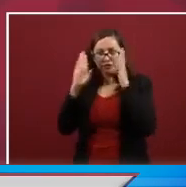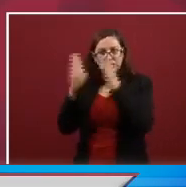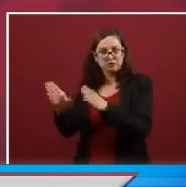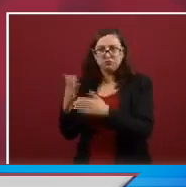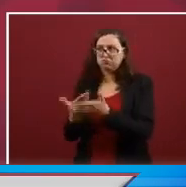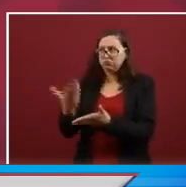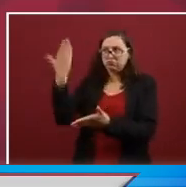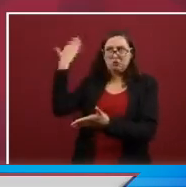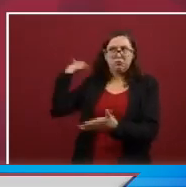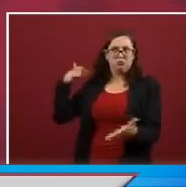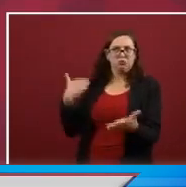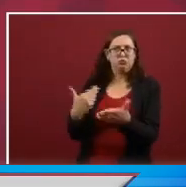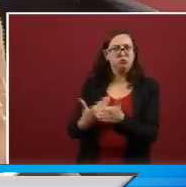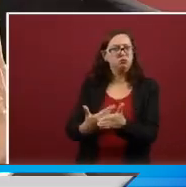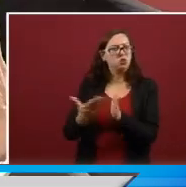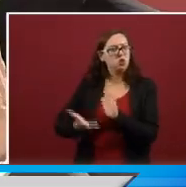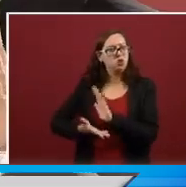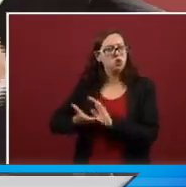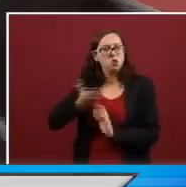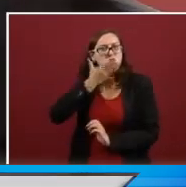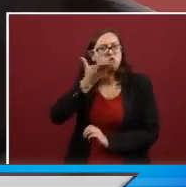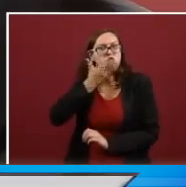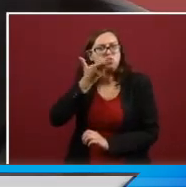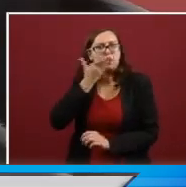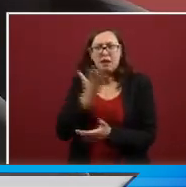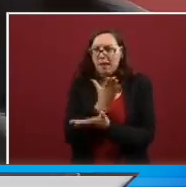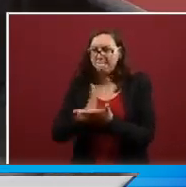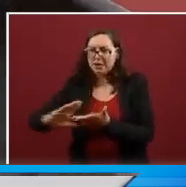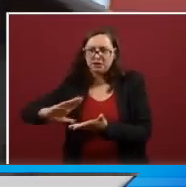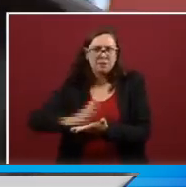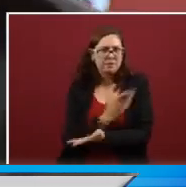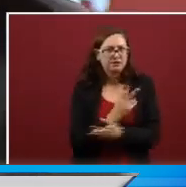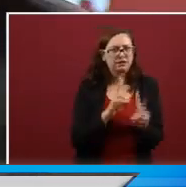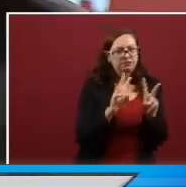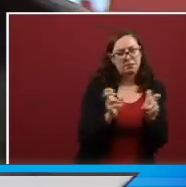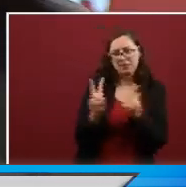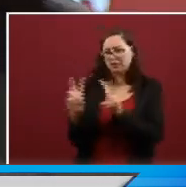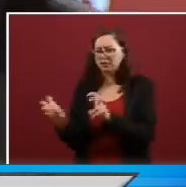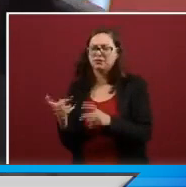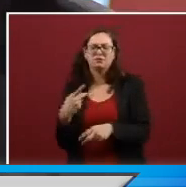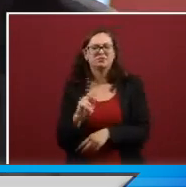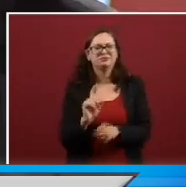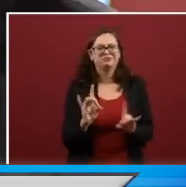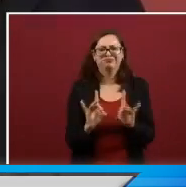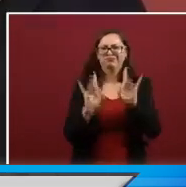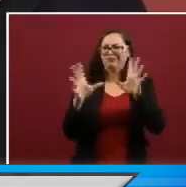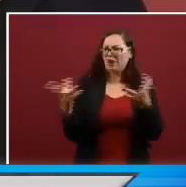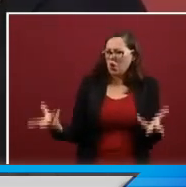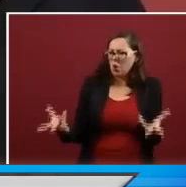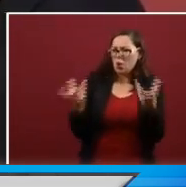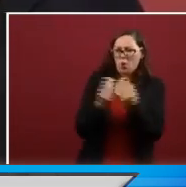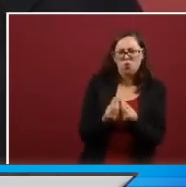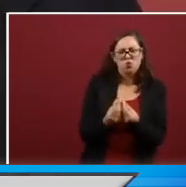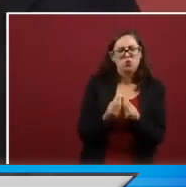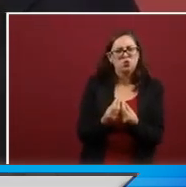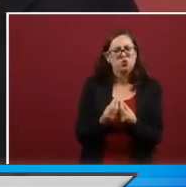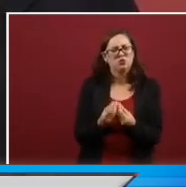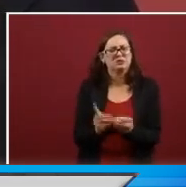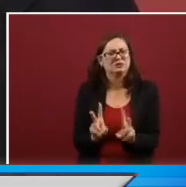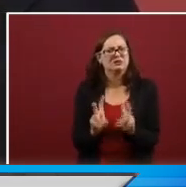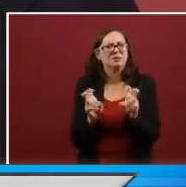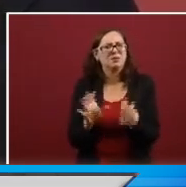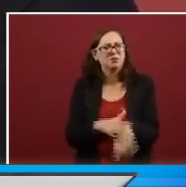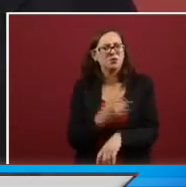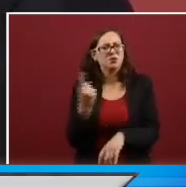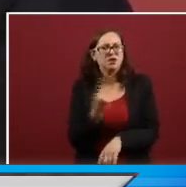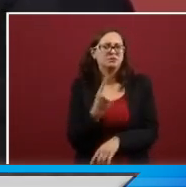Trump, luego de que se suscitara la etapa más difícil de la relación entre México y Estados Unidos. En esencia, la relación comercial y económica se subordinó